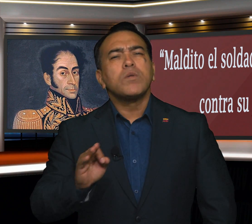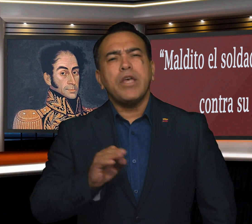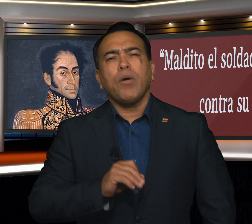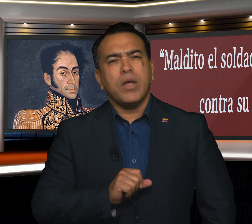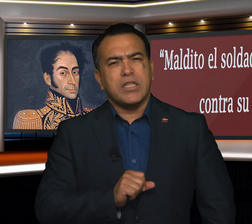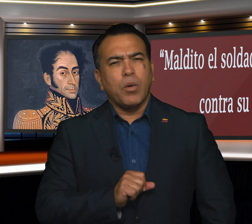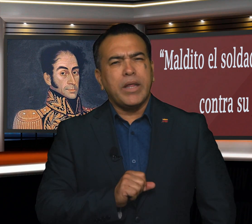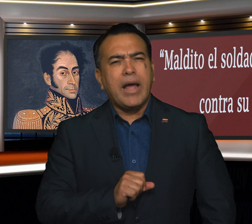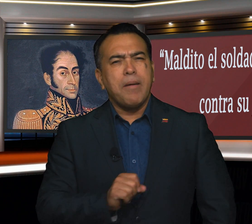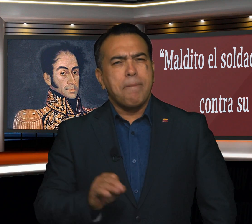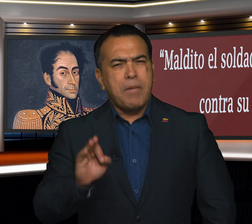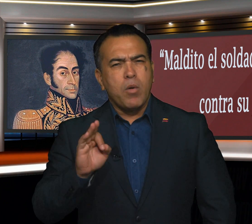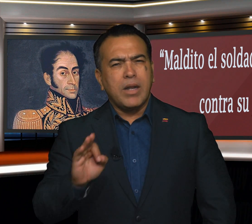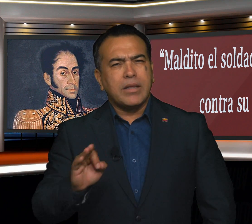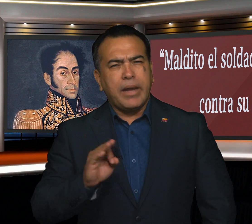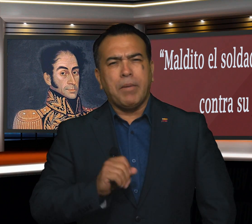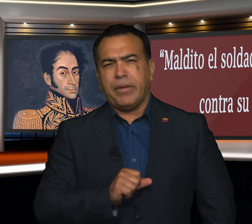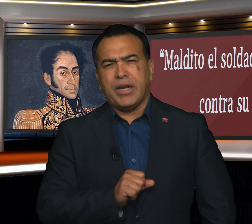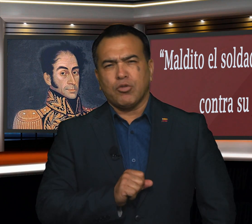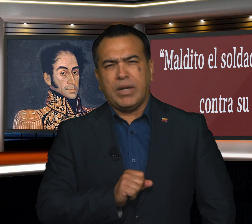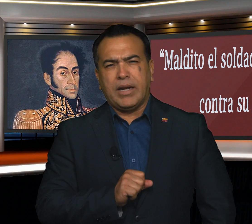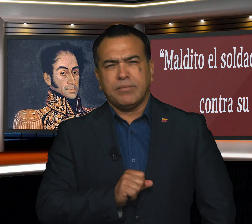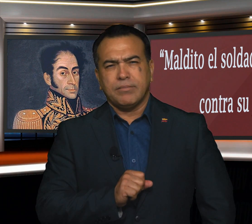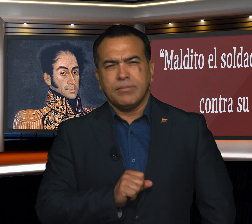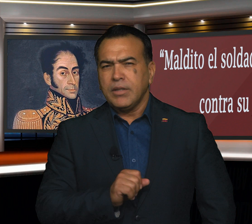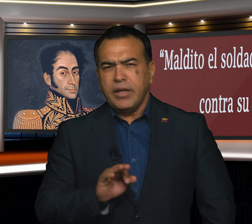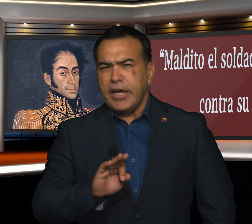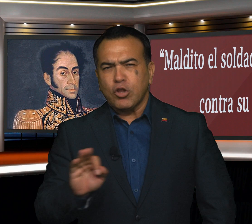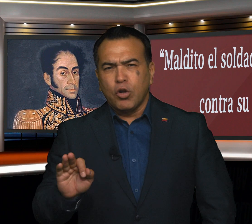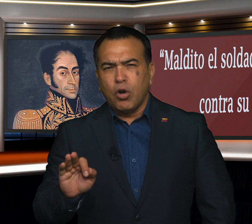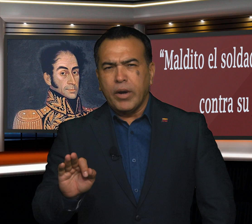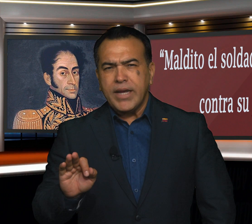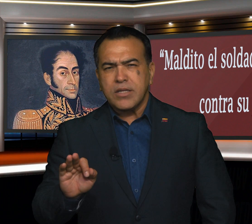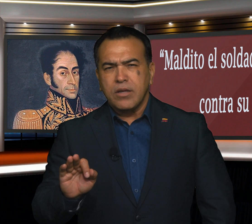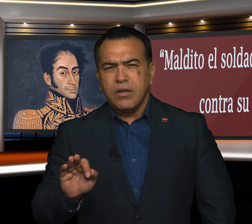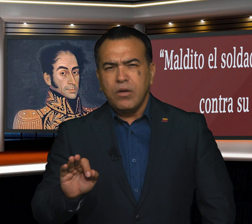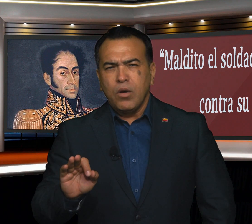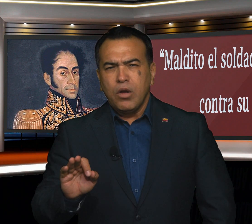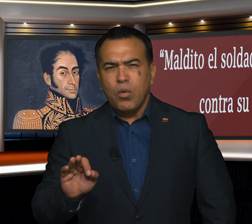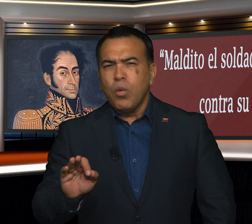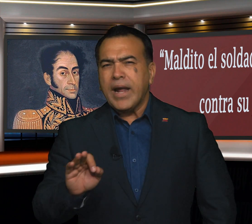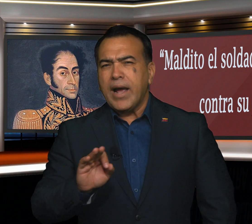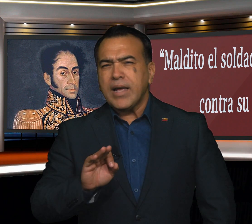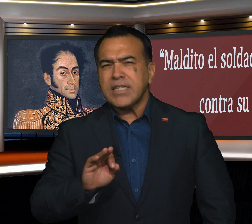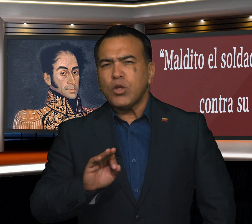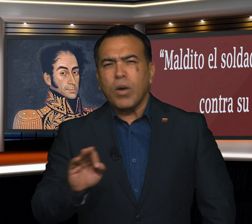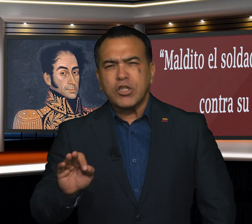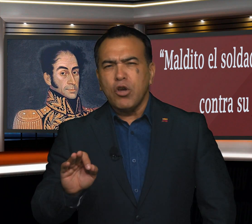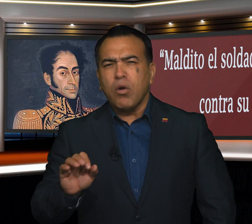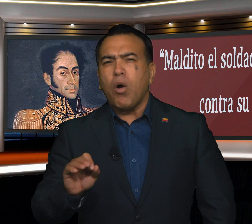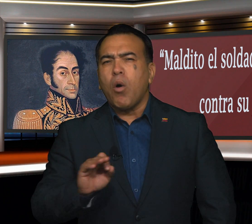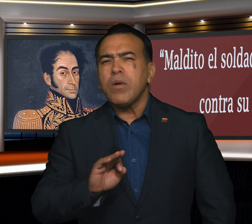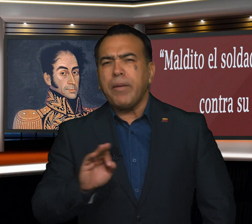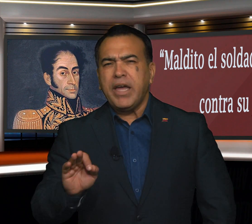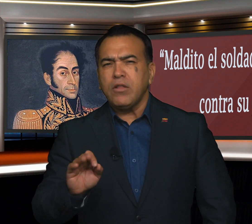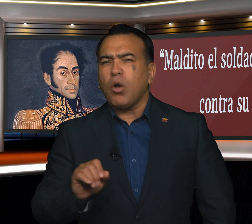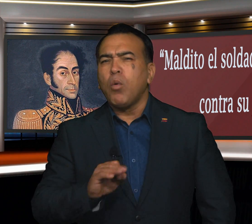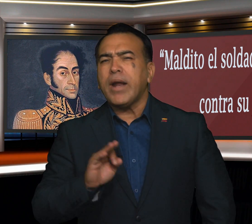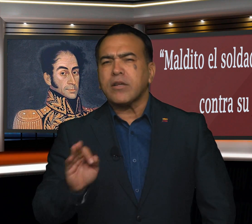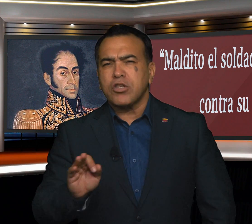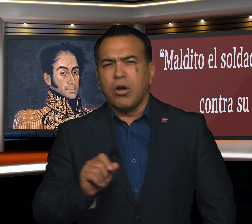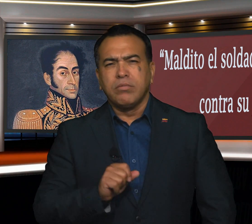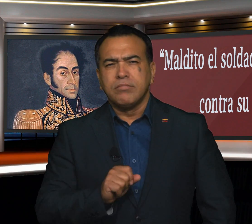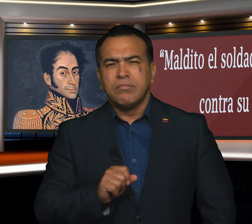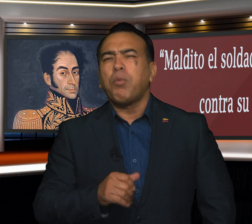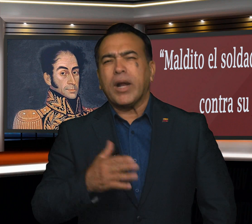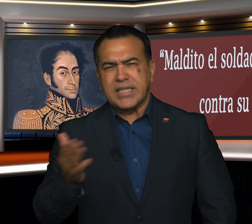al Consejo de Seguridad bajo el tema de Venezuela. Esto no es una situación o un evento o